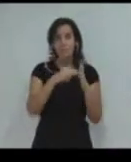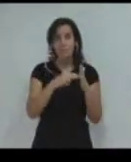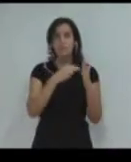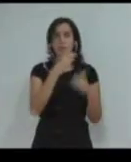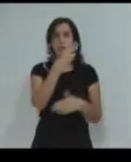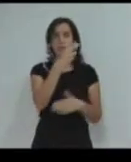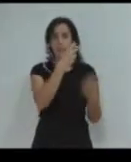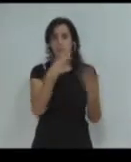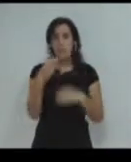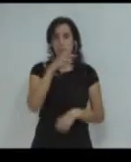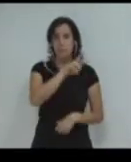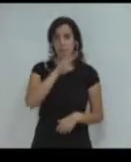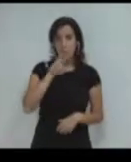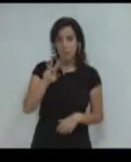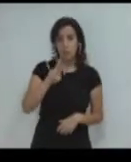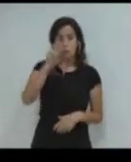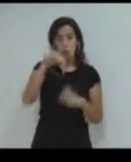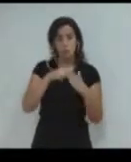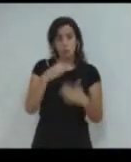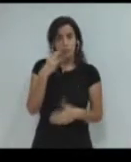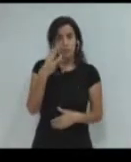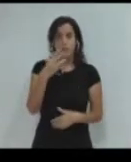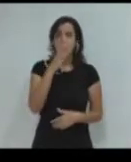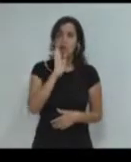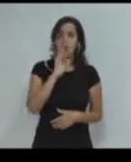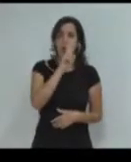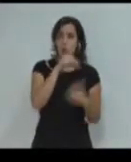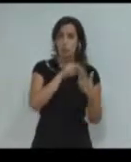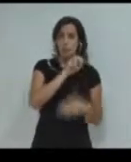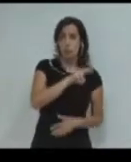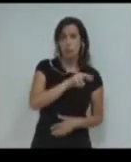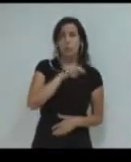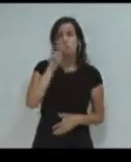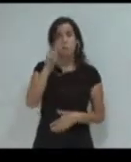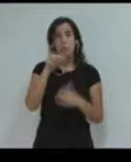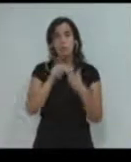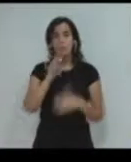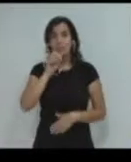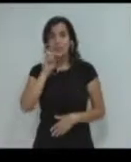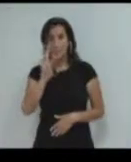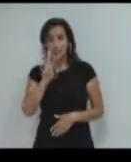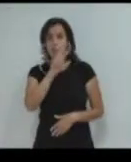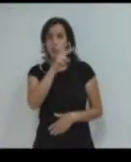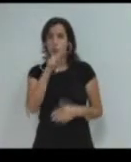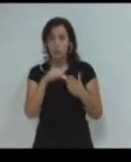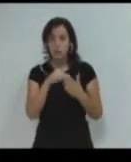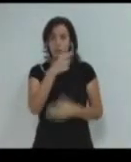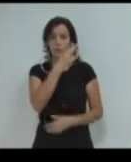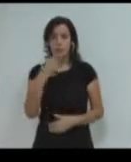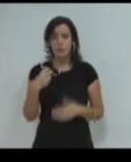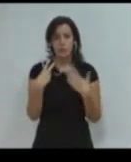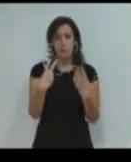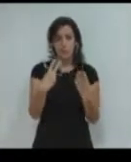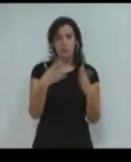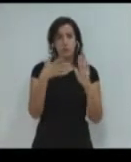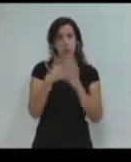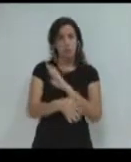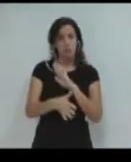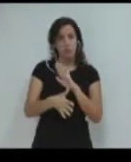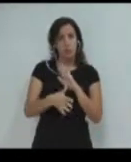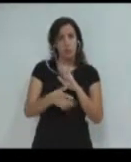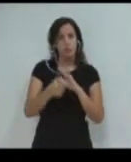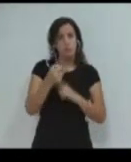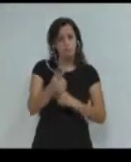7.732. Y en el 2003, esto era en el 2012, en el 2013 eran 2.307, con lo cual la tendencia es a que